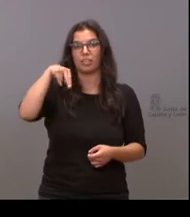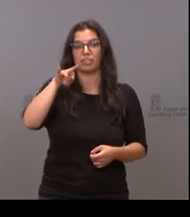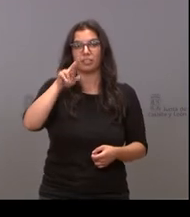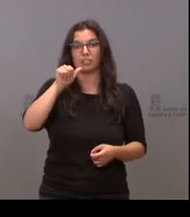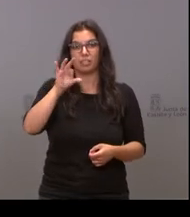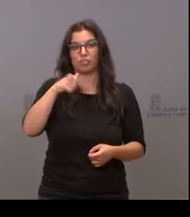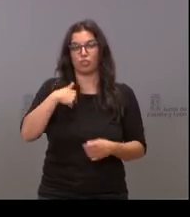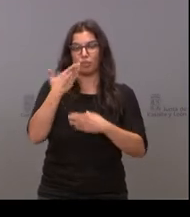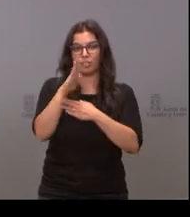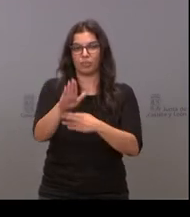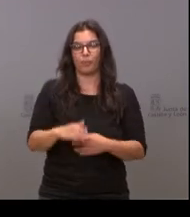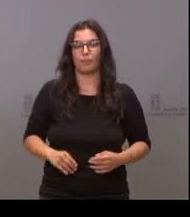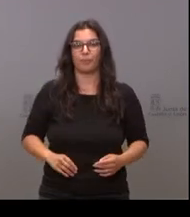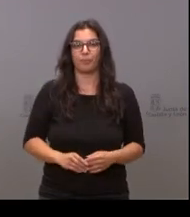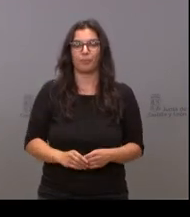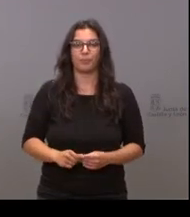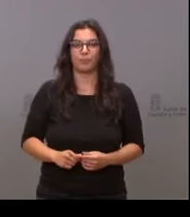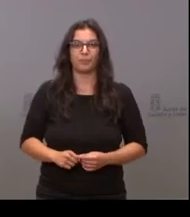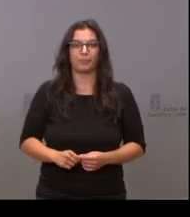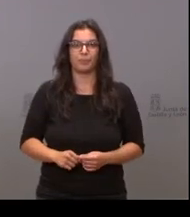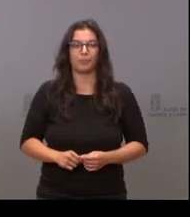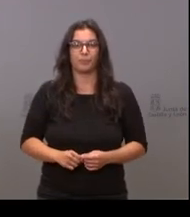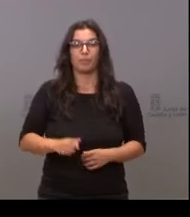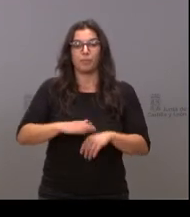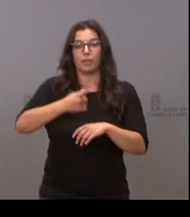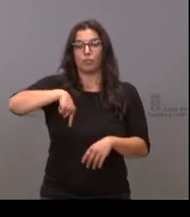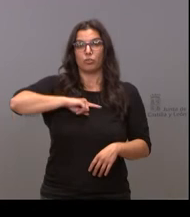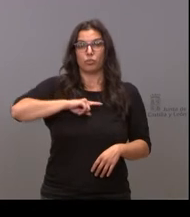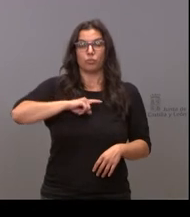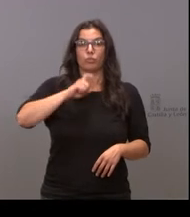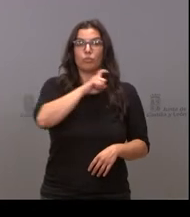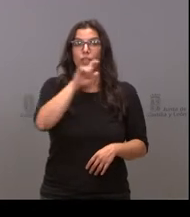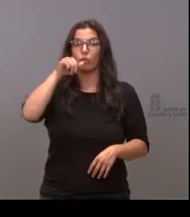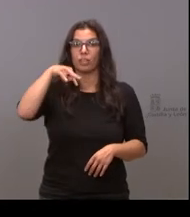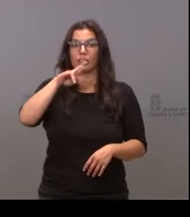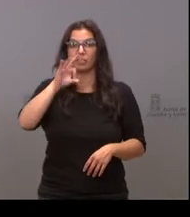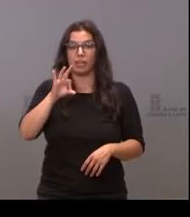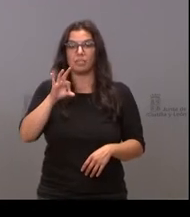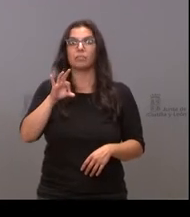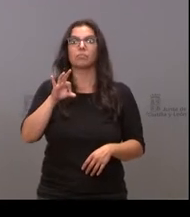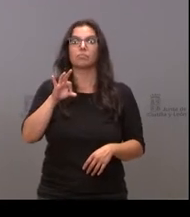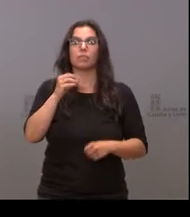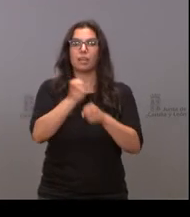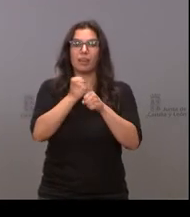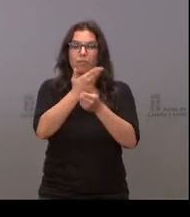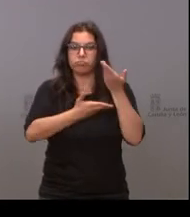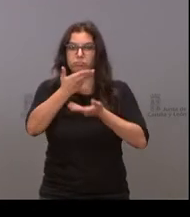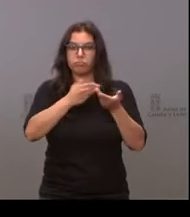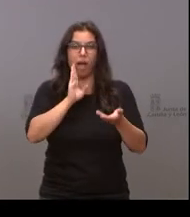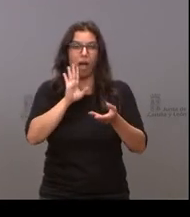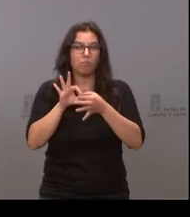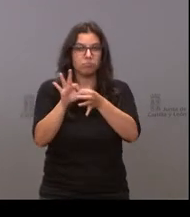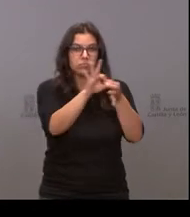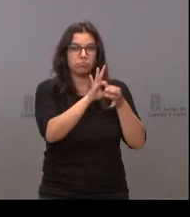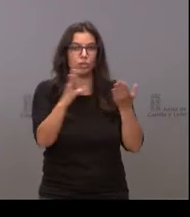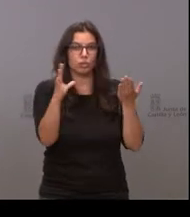represento hoy para la fundación inter es un honor trabajar codo a codo con todos estos actores y por supuesto